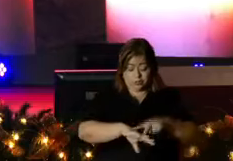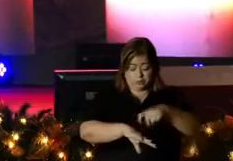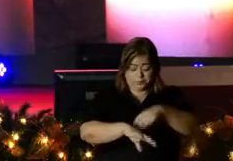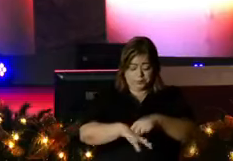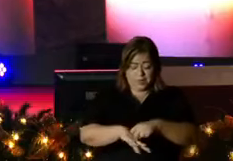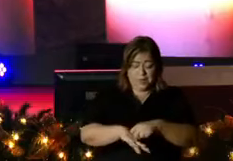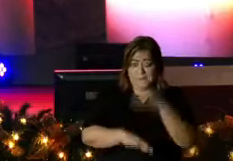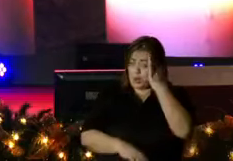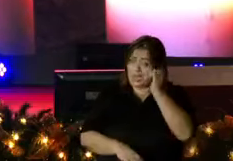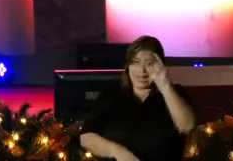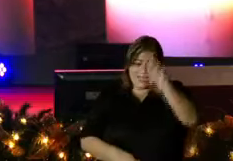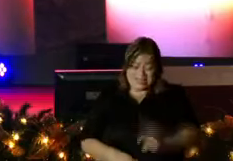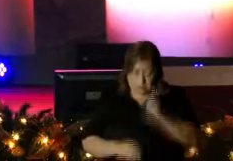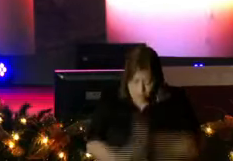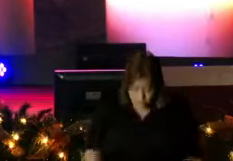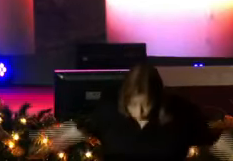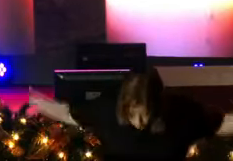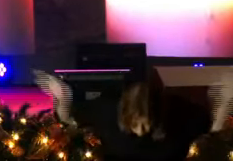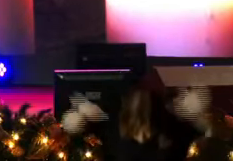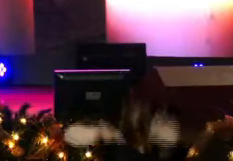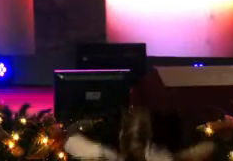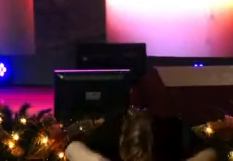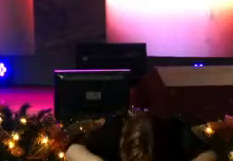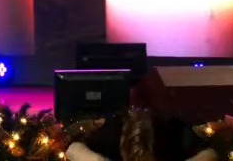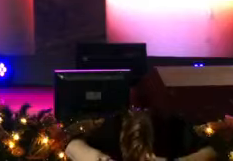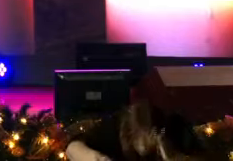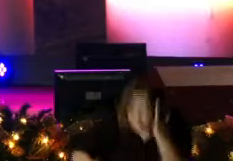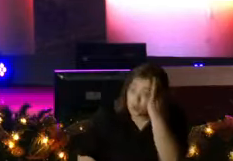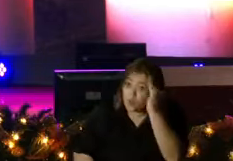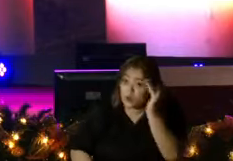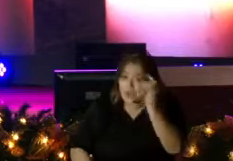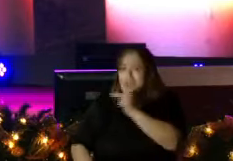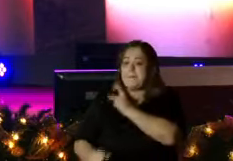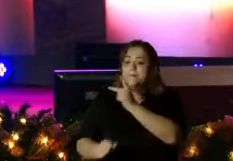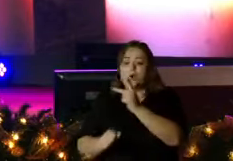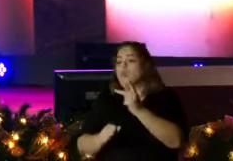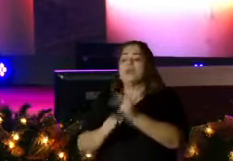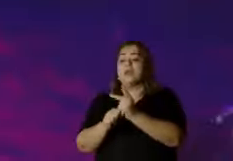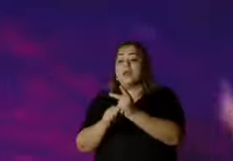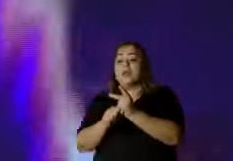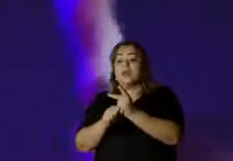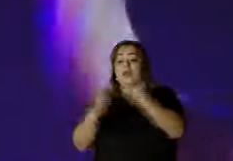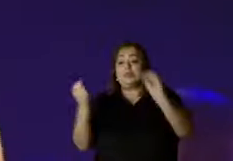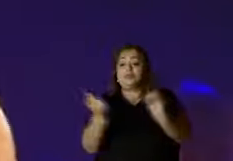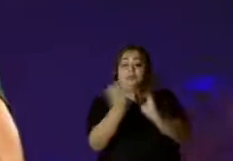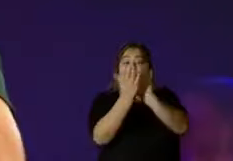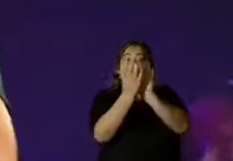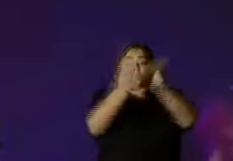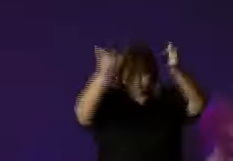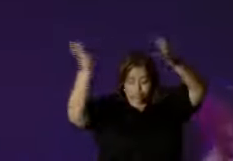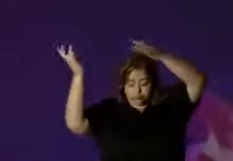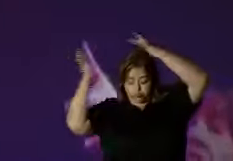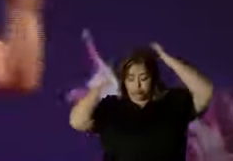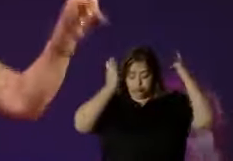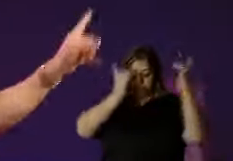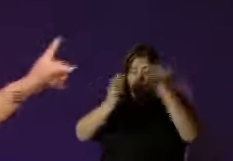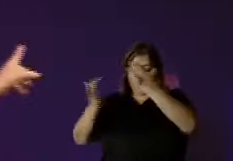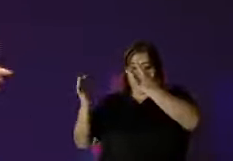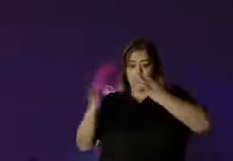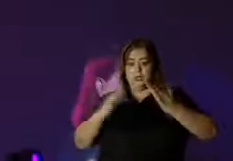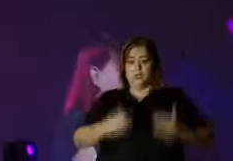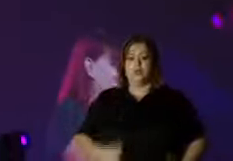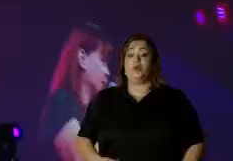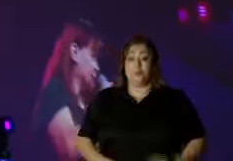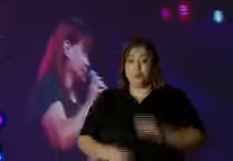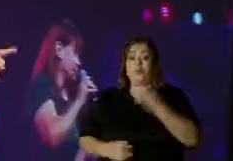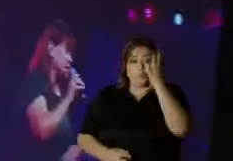adorarle, pues no resistía el poder sobre mí. Él me habló. Qué lindo cuando Dios nos